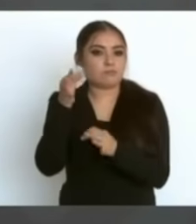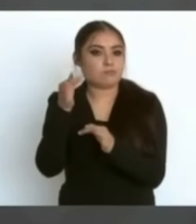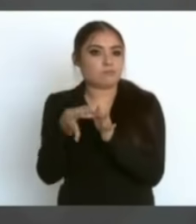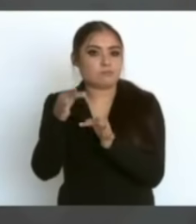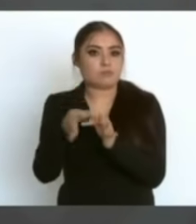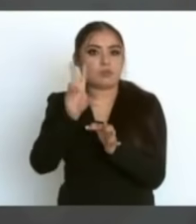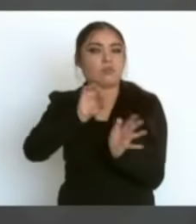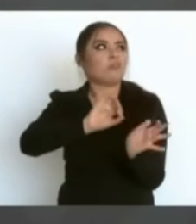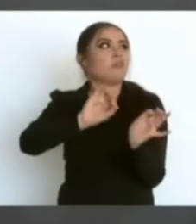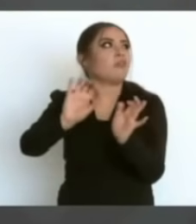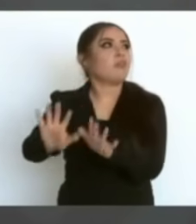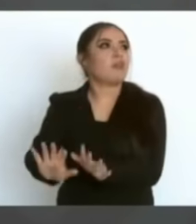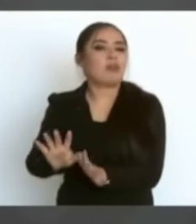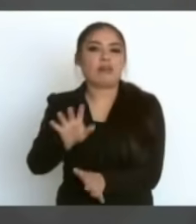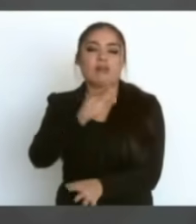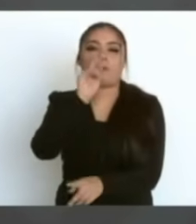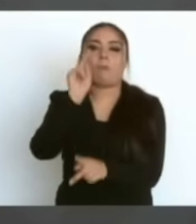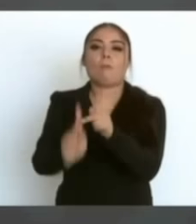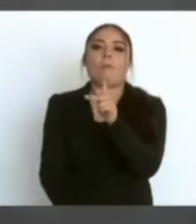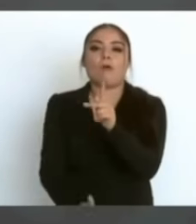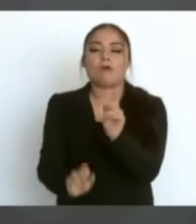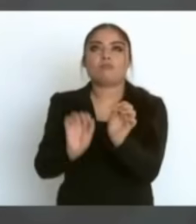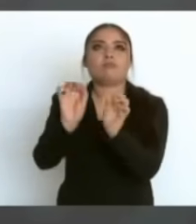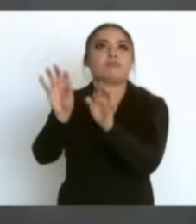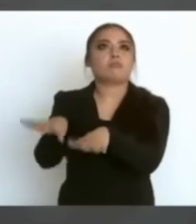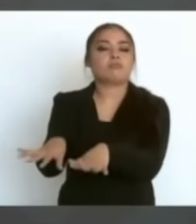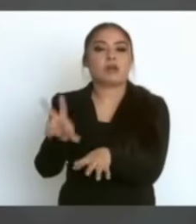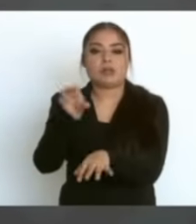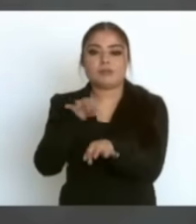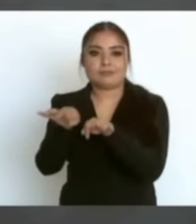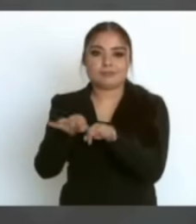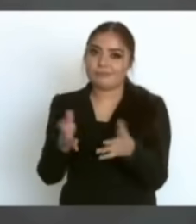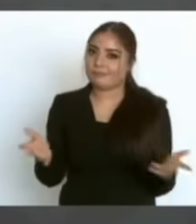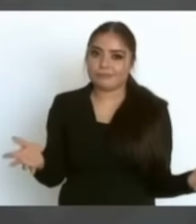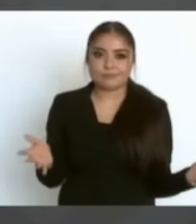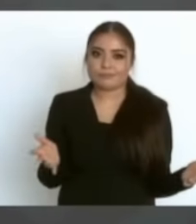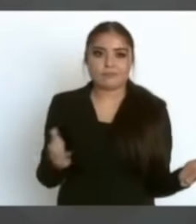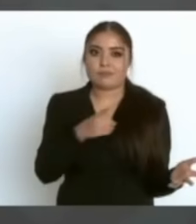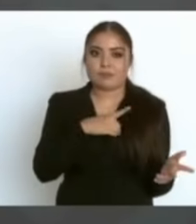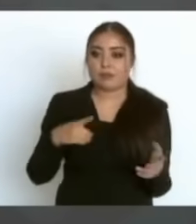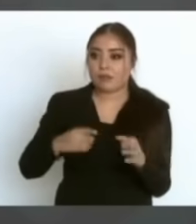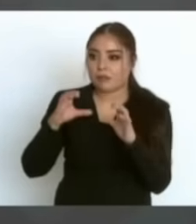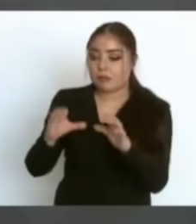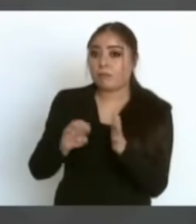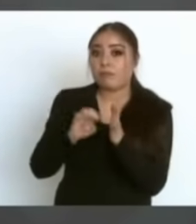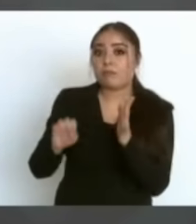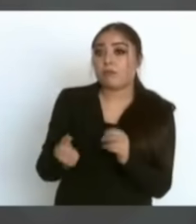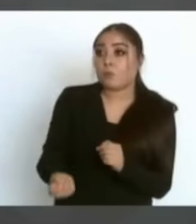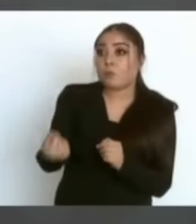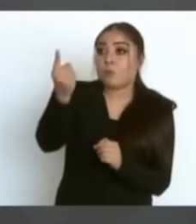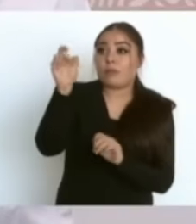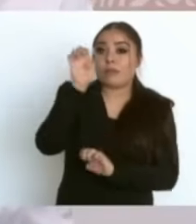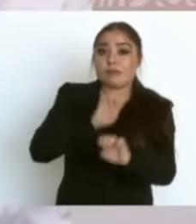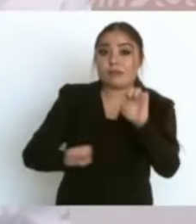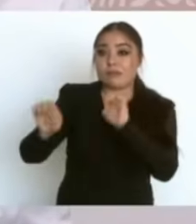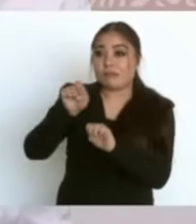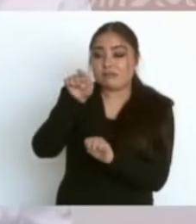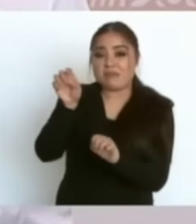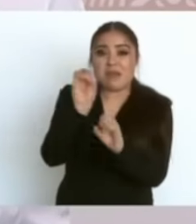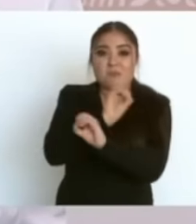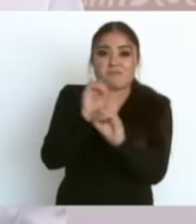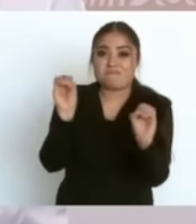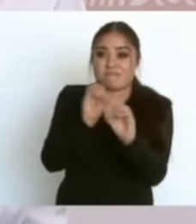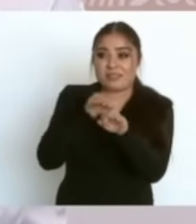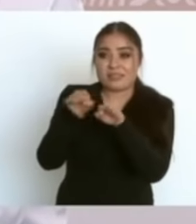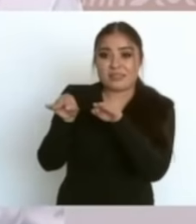no nos dejen en las obras tiradas y si una empresa no está trabajando